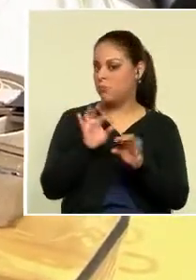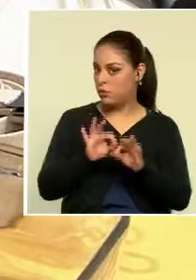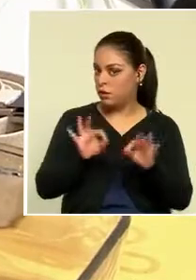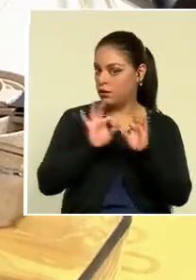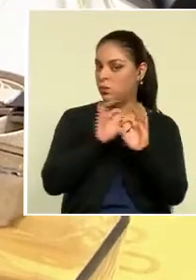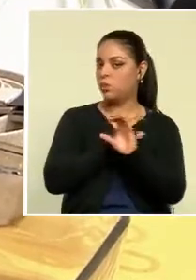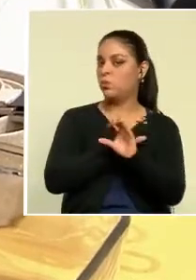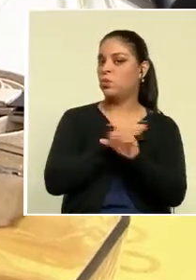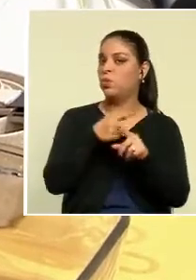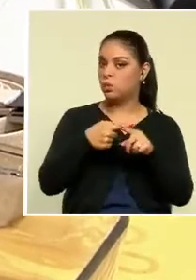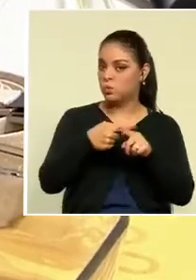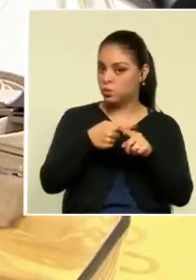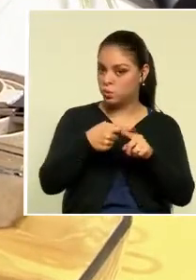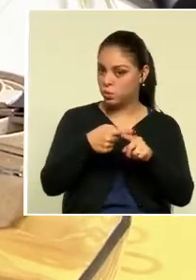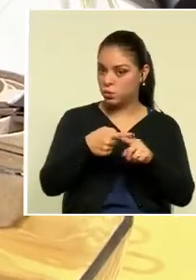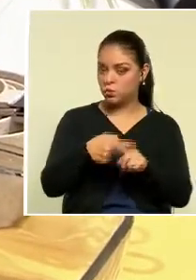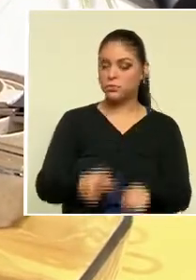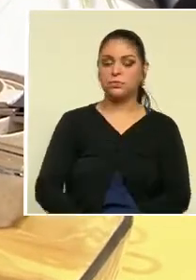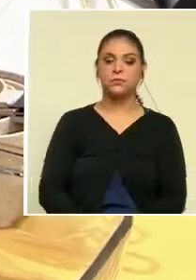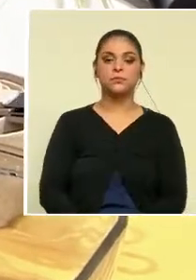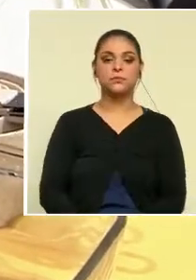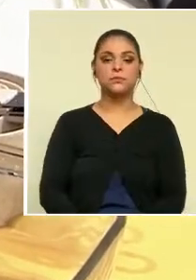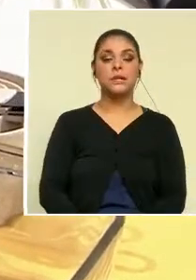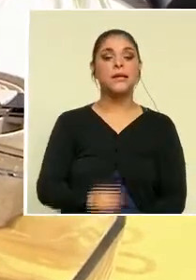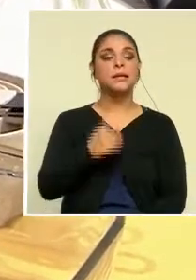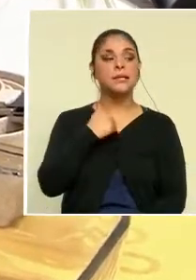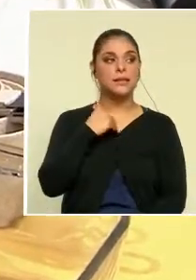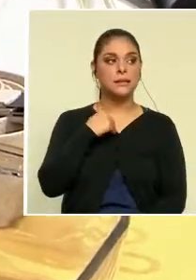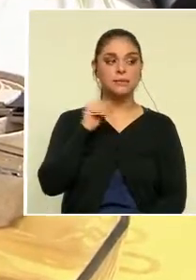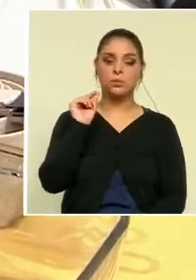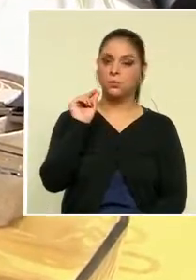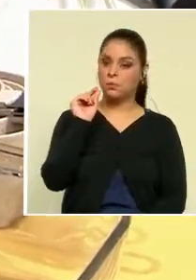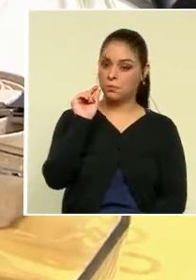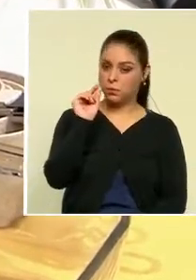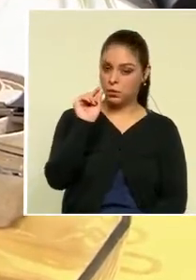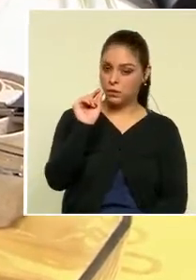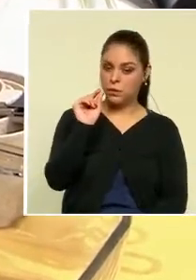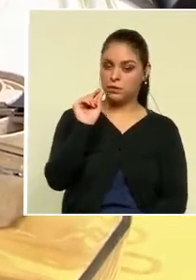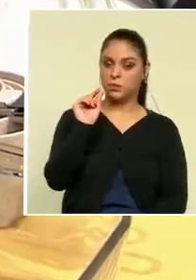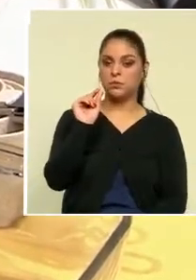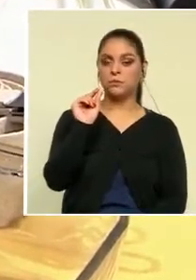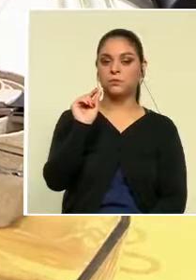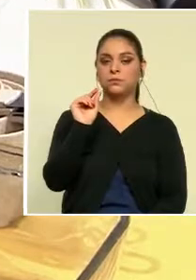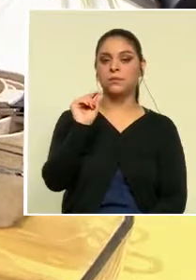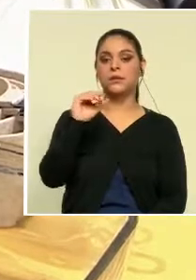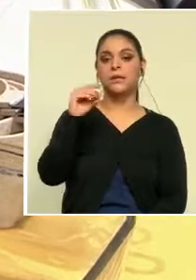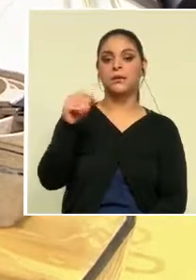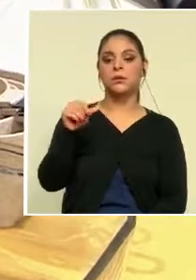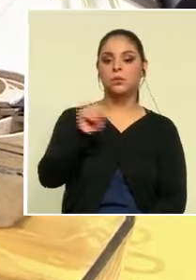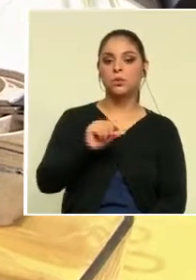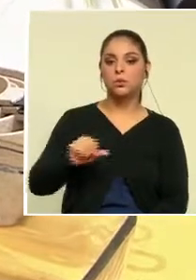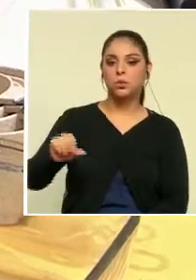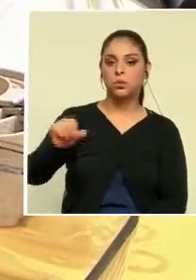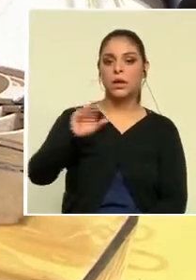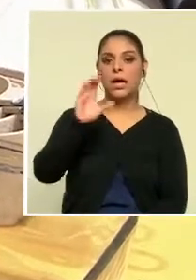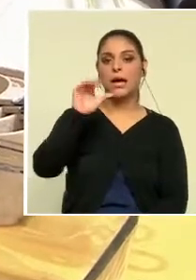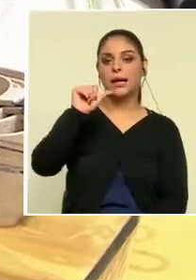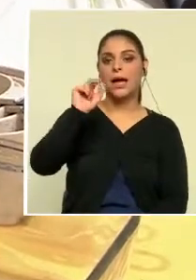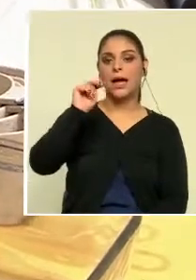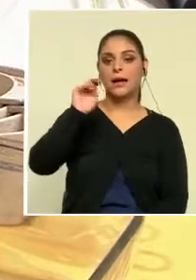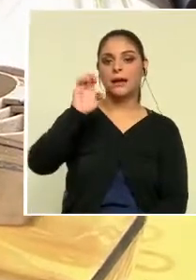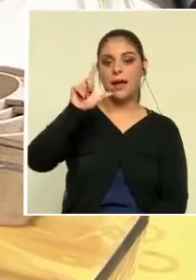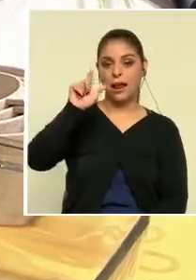por aquí tenemos un poquito de canela que también le vamos a poner